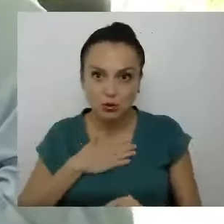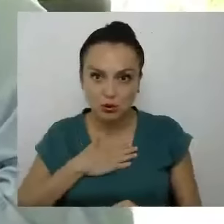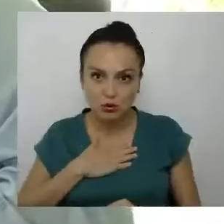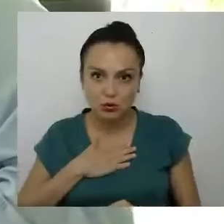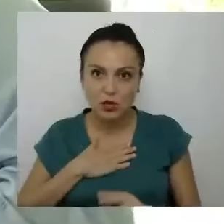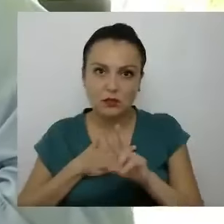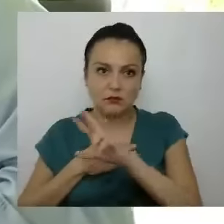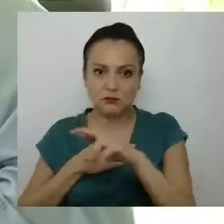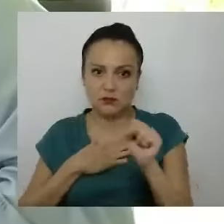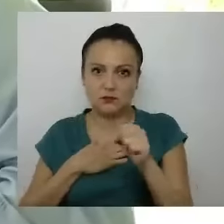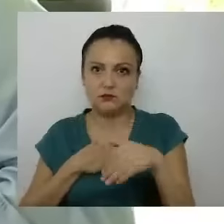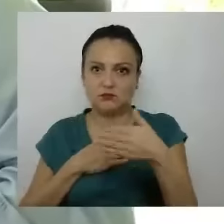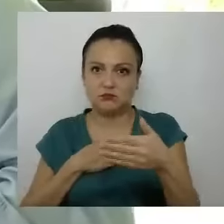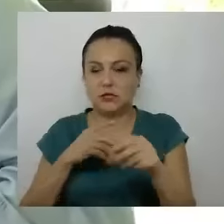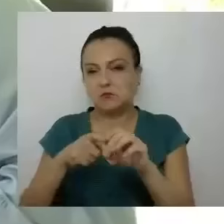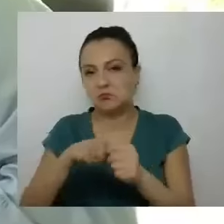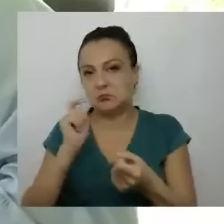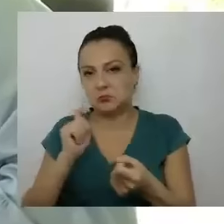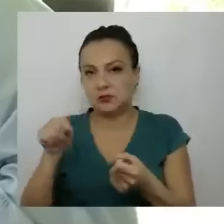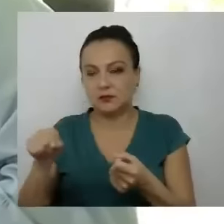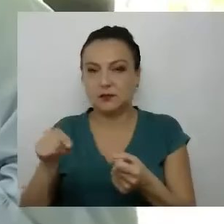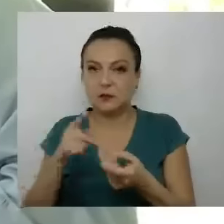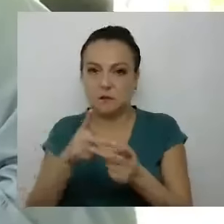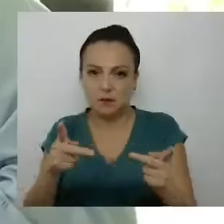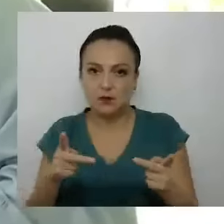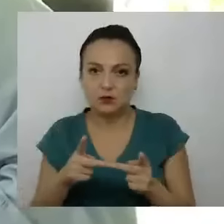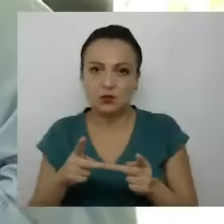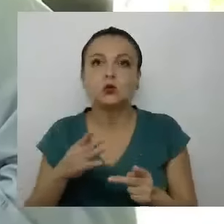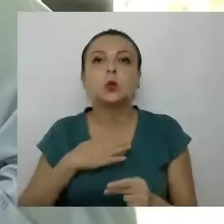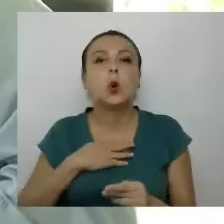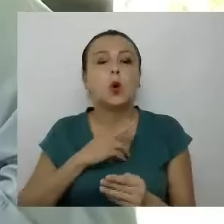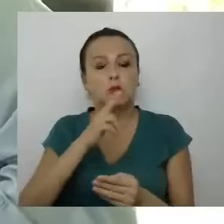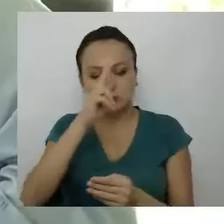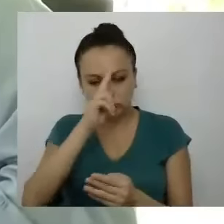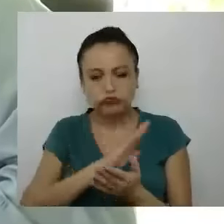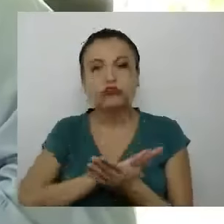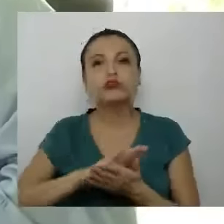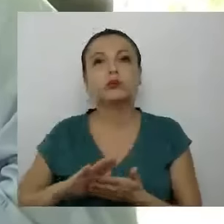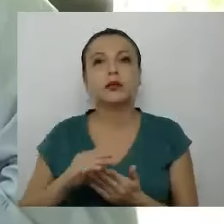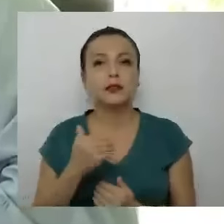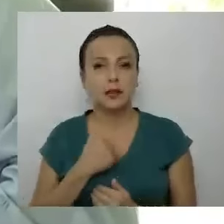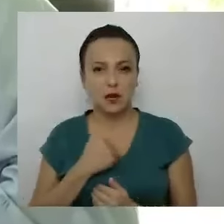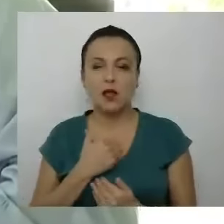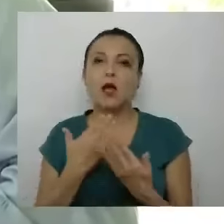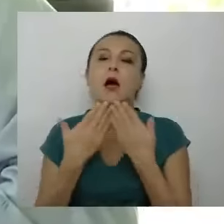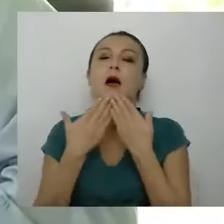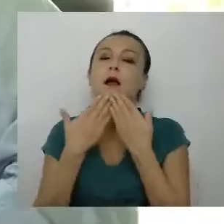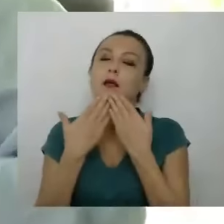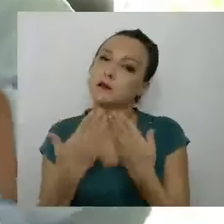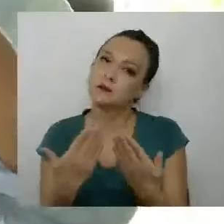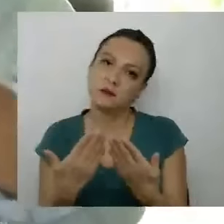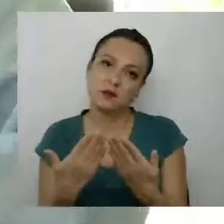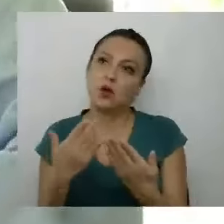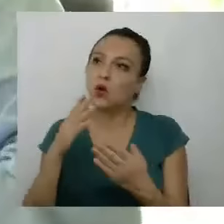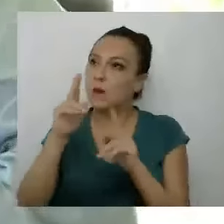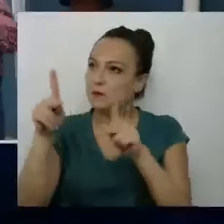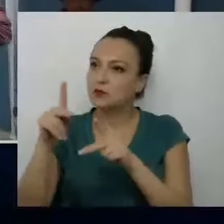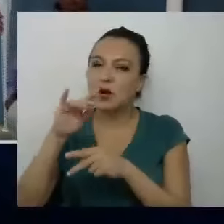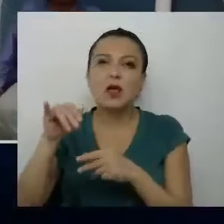3 meses de retirarme de este cargo, lo hago honrado de haber tenido y agradecido con los josefinos, con